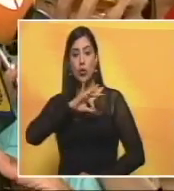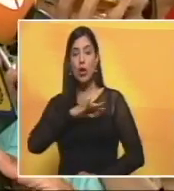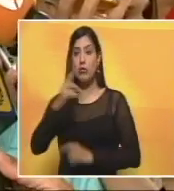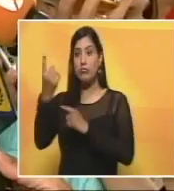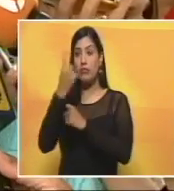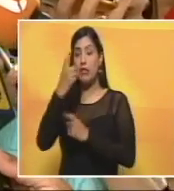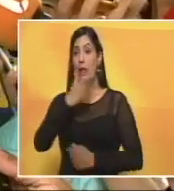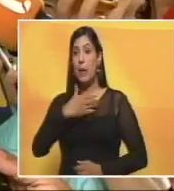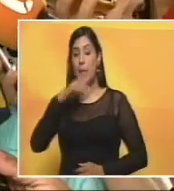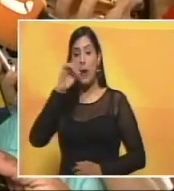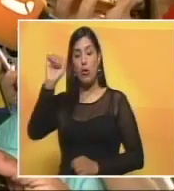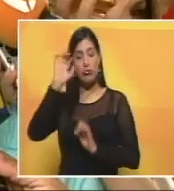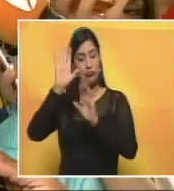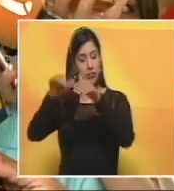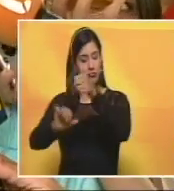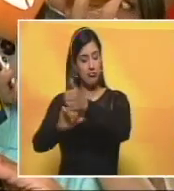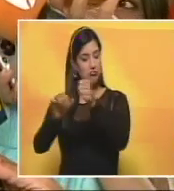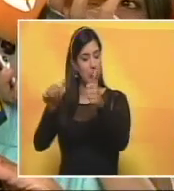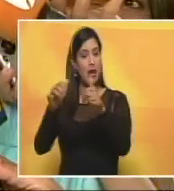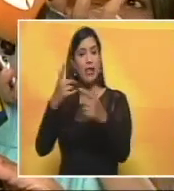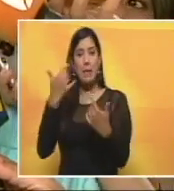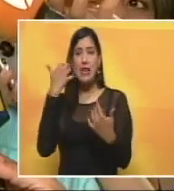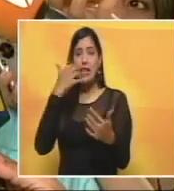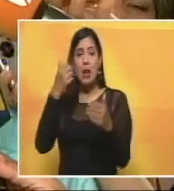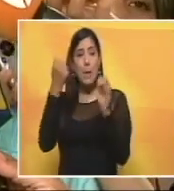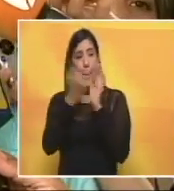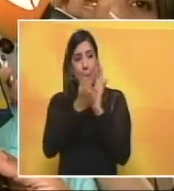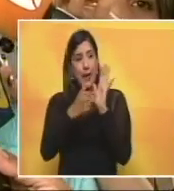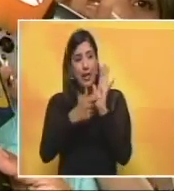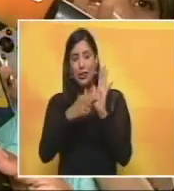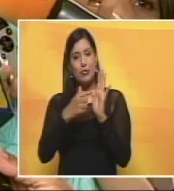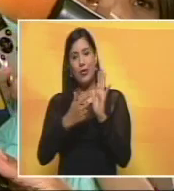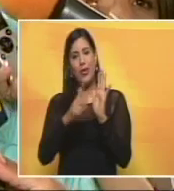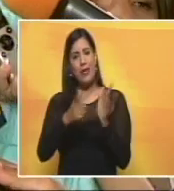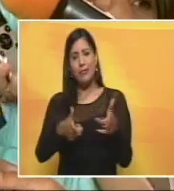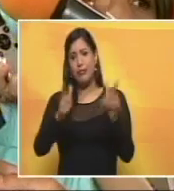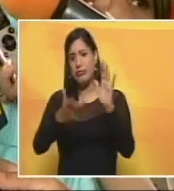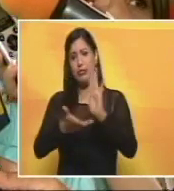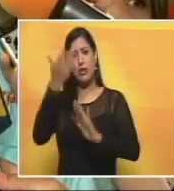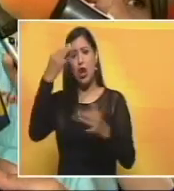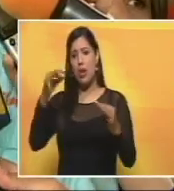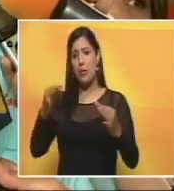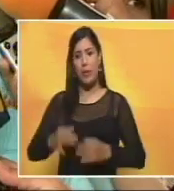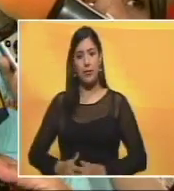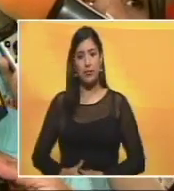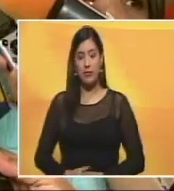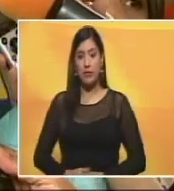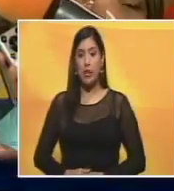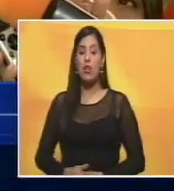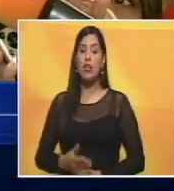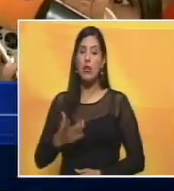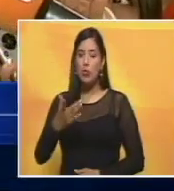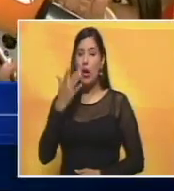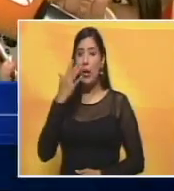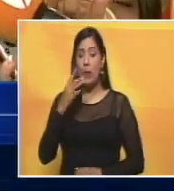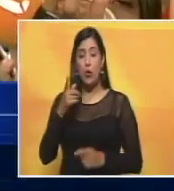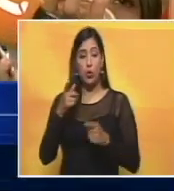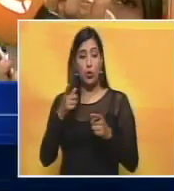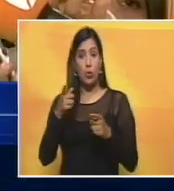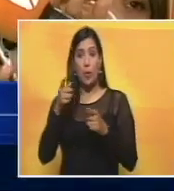decretado por el Ejecutivo y también advirtió que congelar los precios es contraproducente. Si tú le fijas los